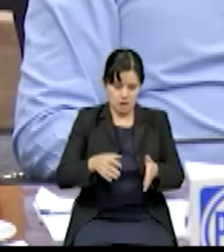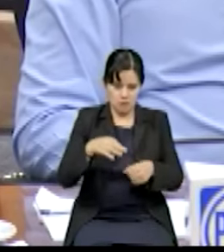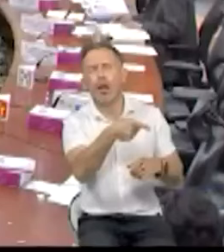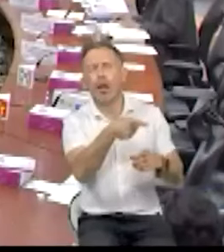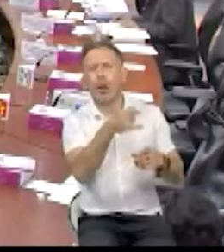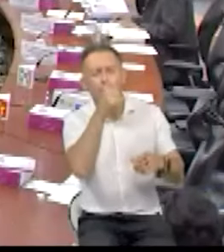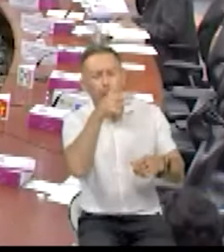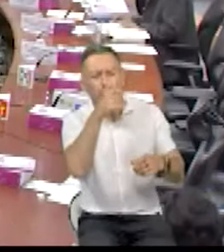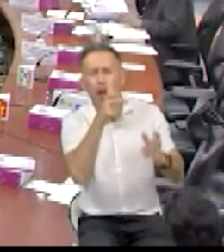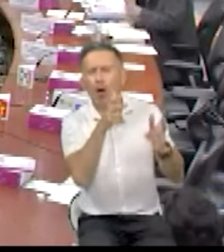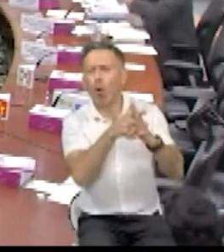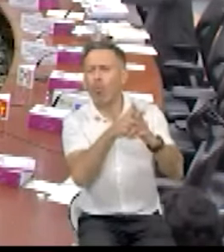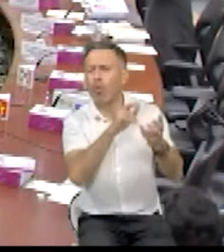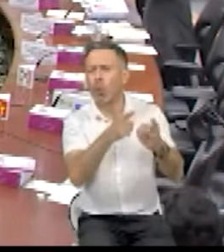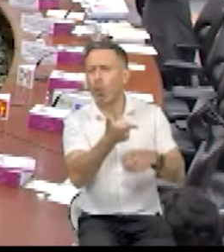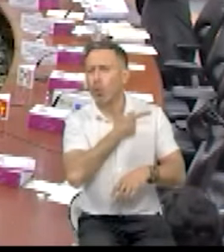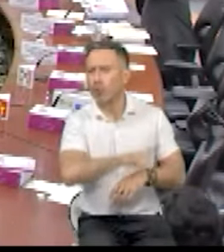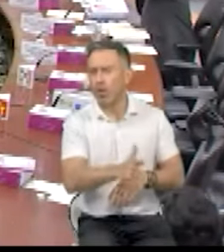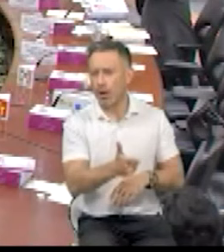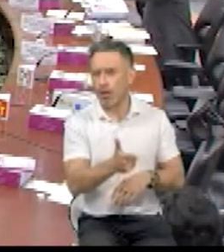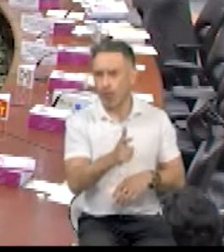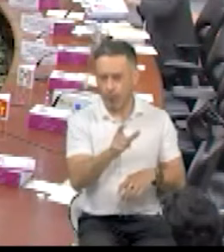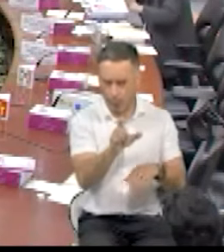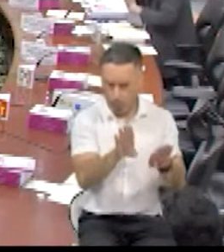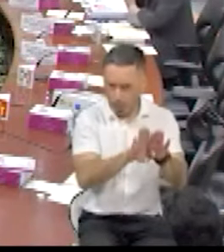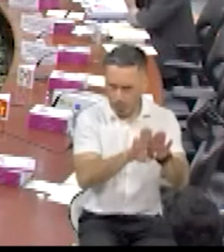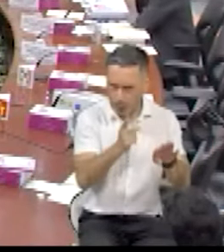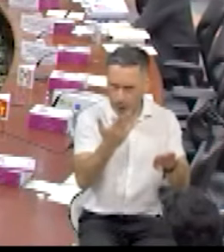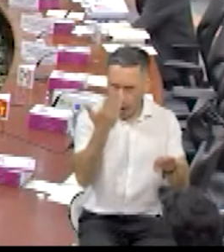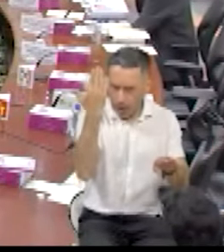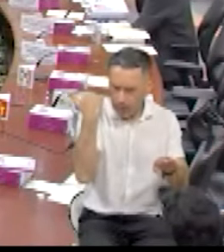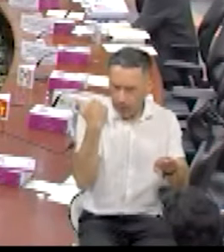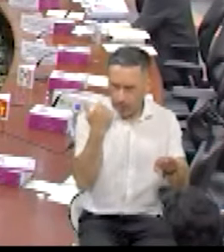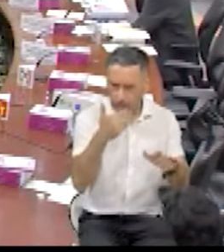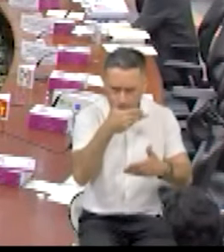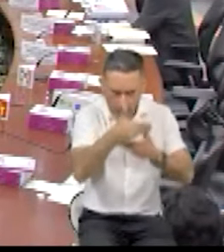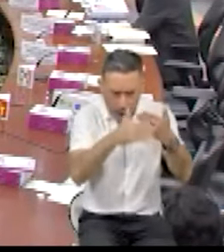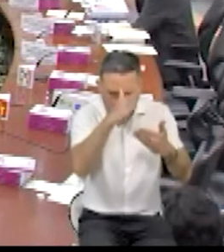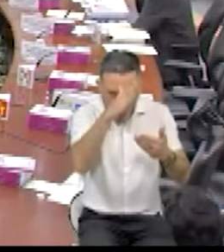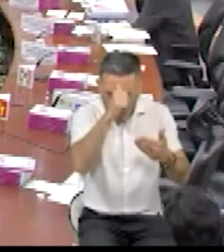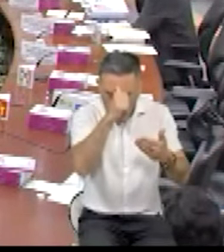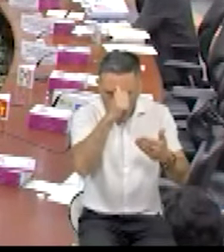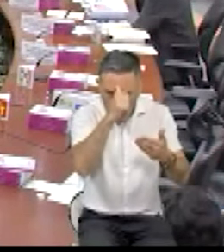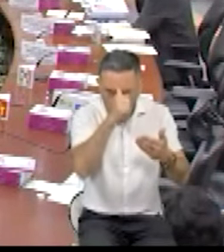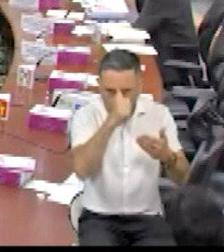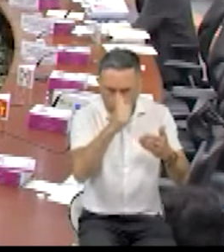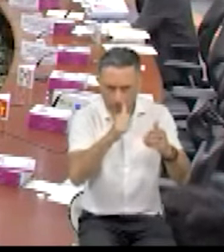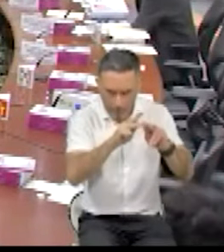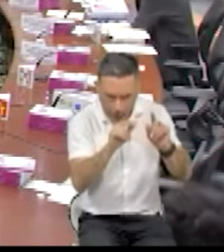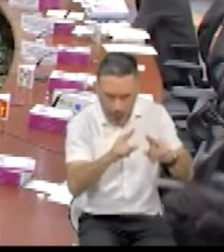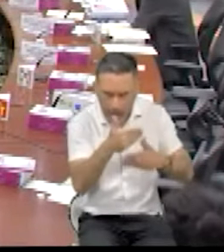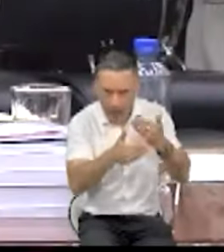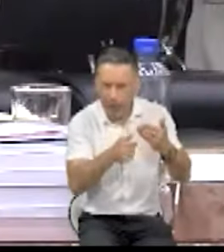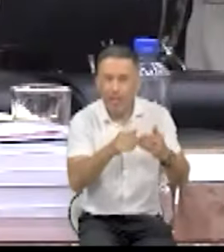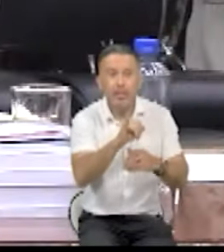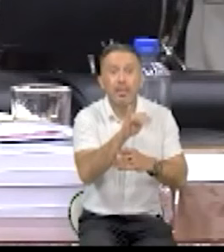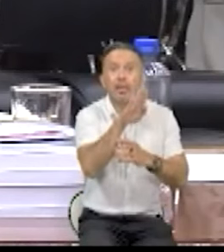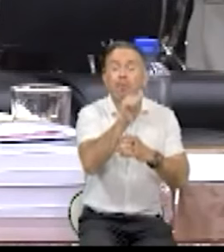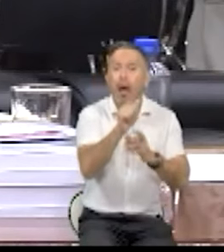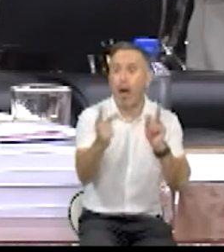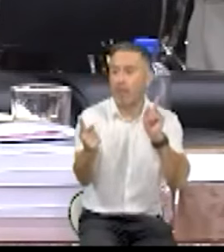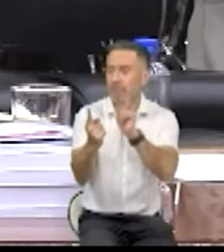se reúne con el gabinete para ver, porque no hay cosas graves, consejero Faz. Bueno, mira, es una narrativa